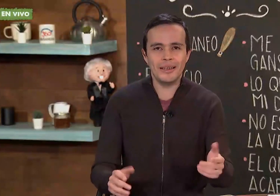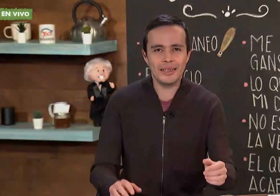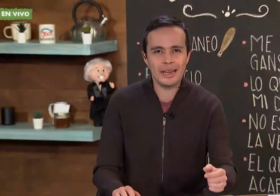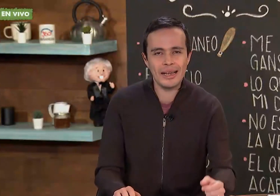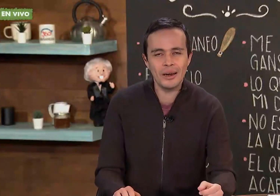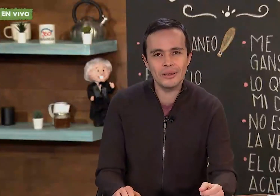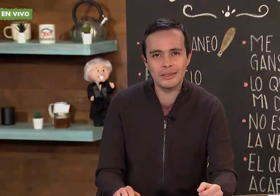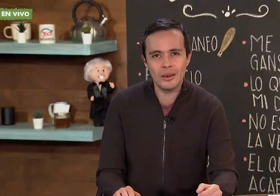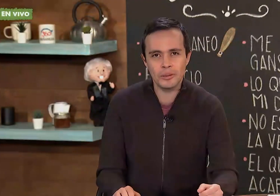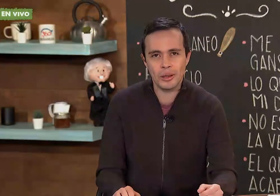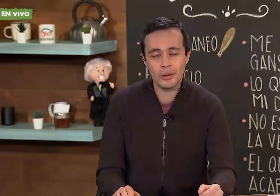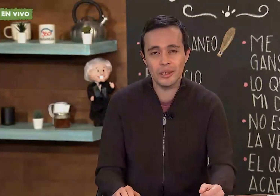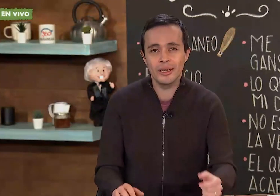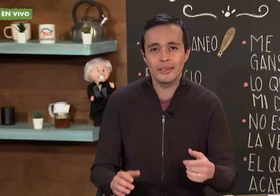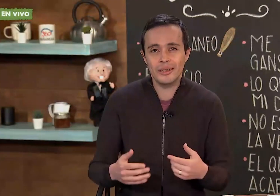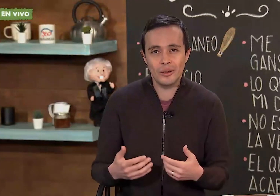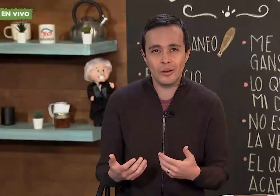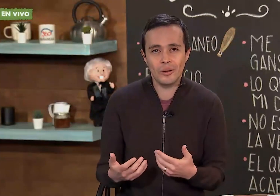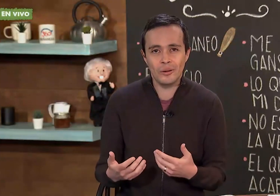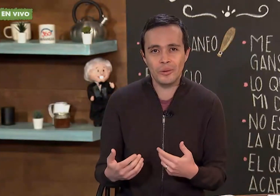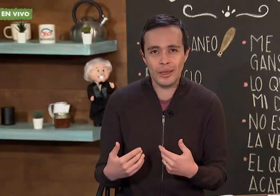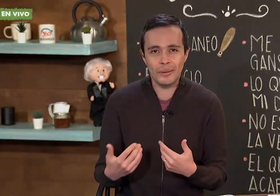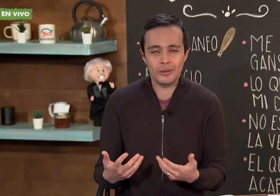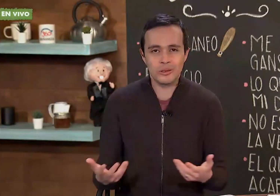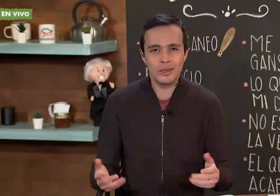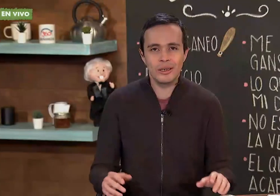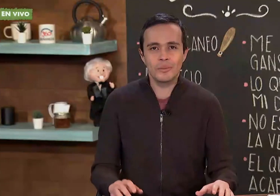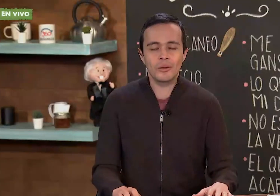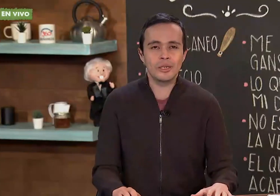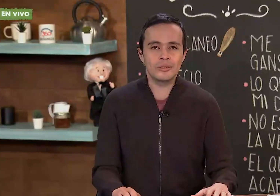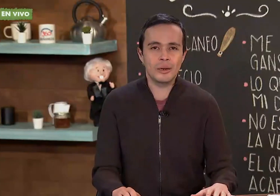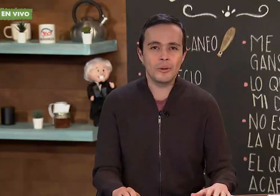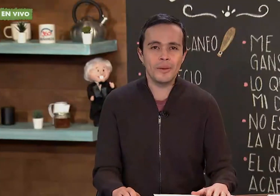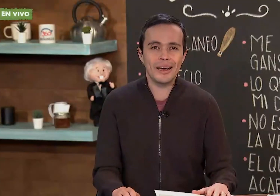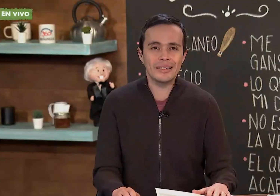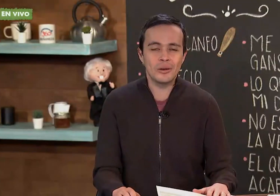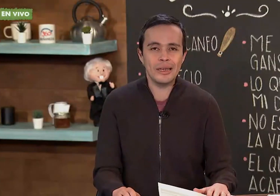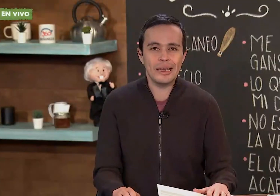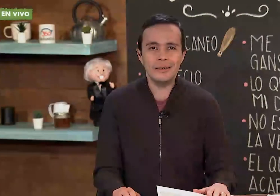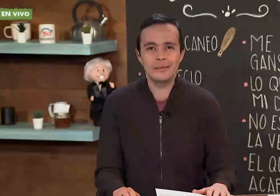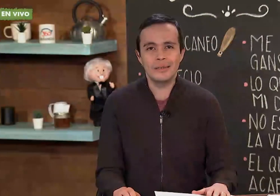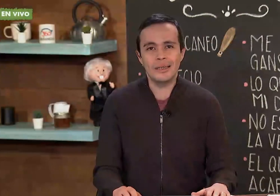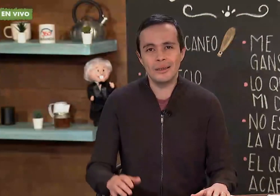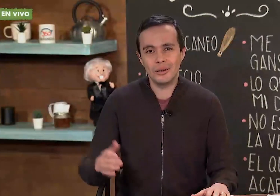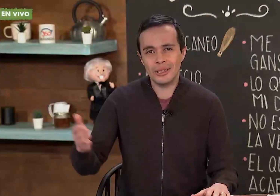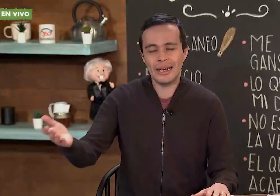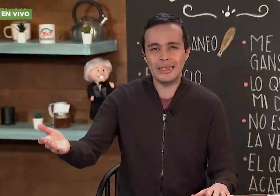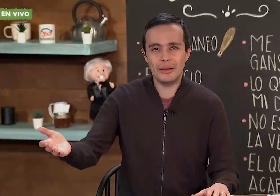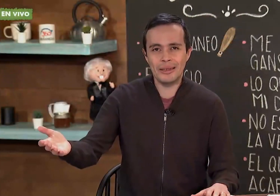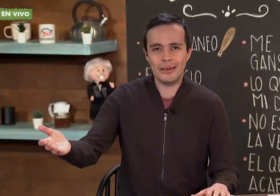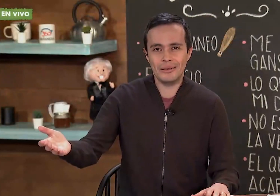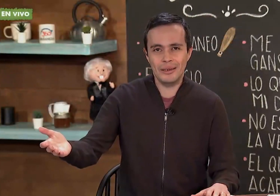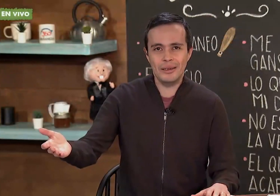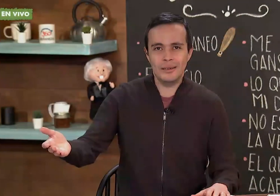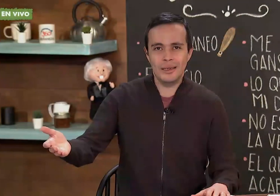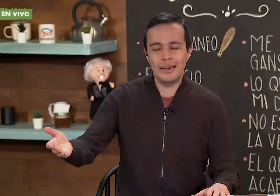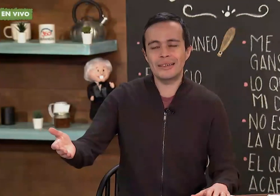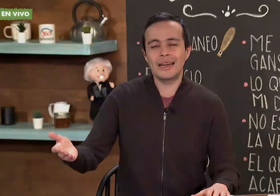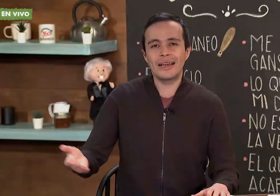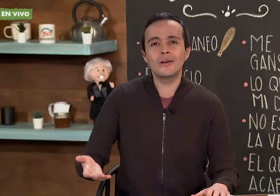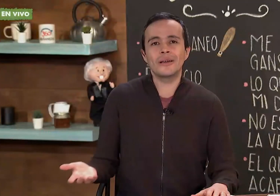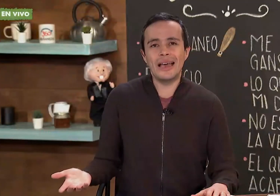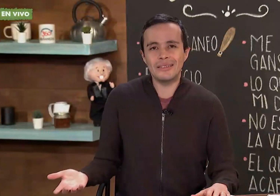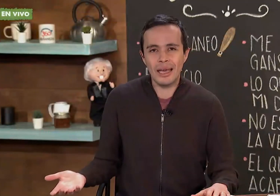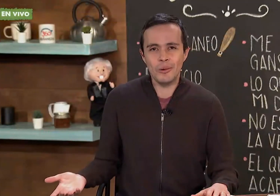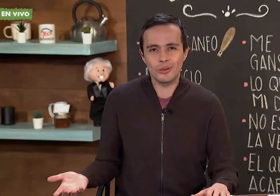no depender del extranjero dice López Obrador si no pudiéramos producir nuestra propia gasolina y nos dejan de vender en